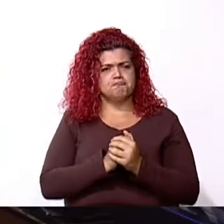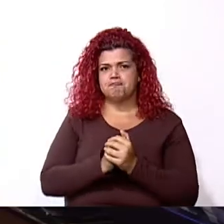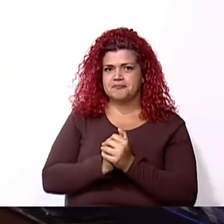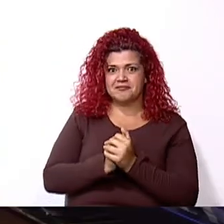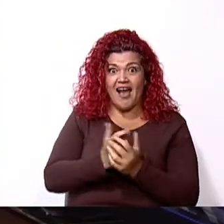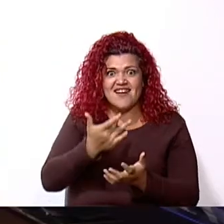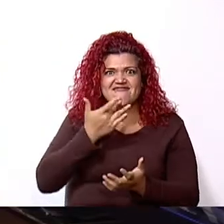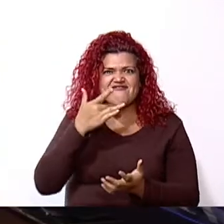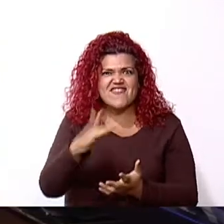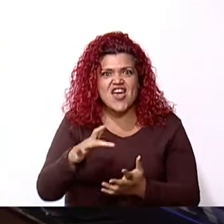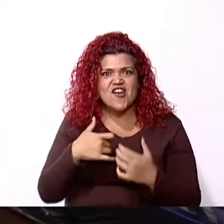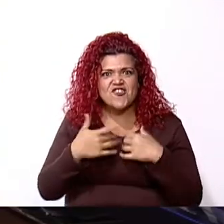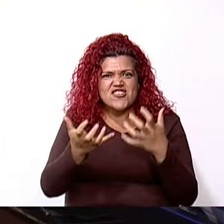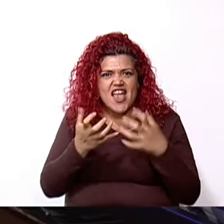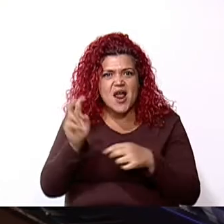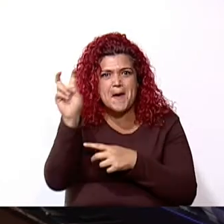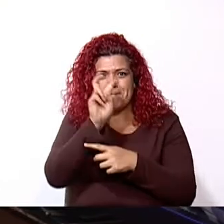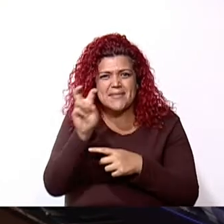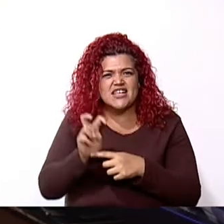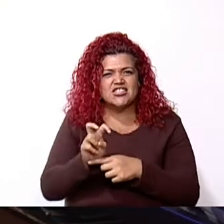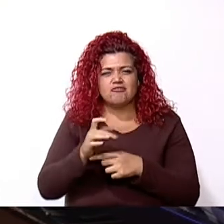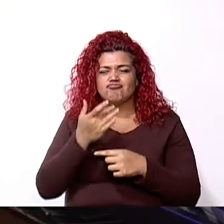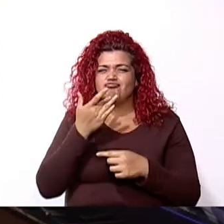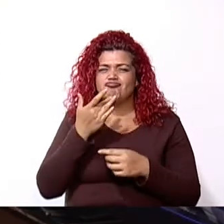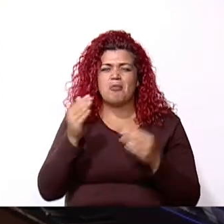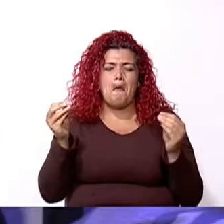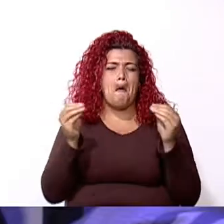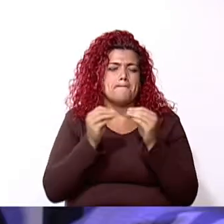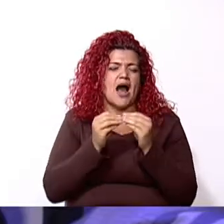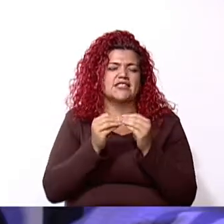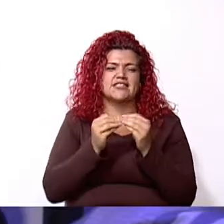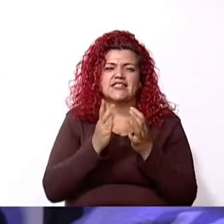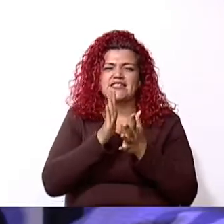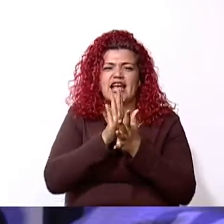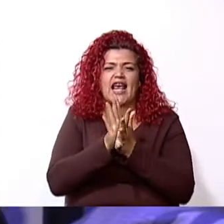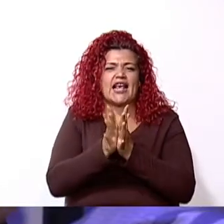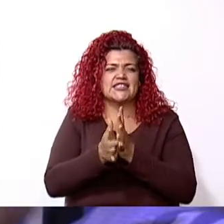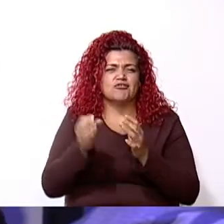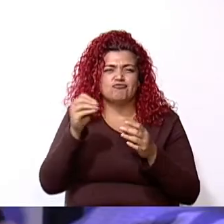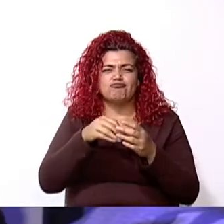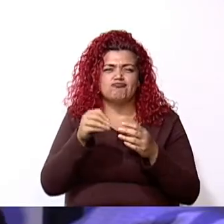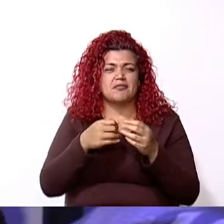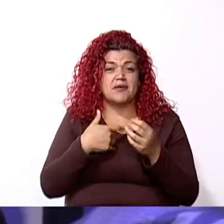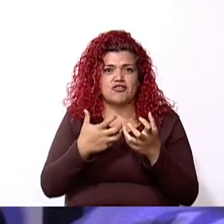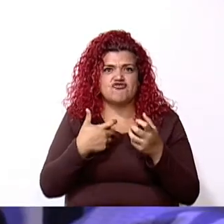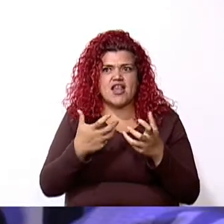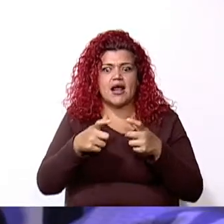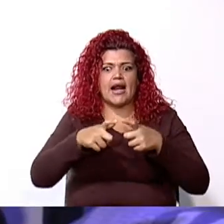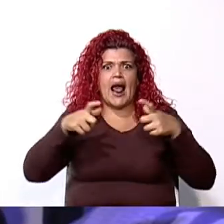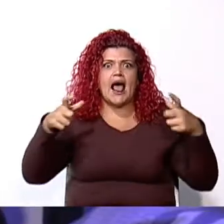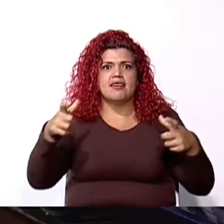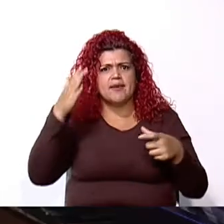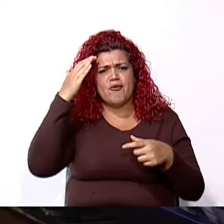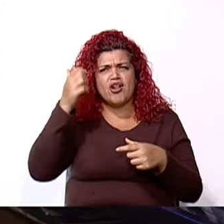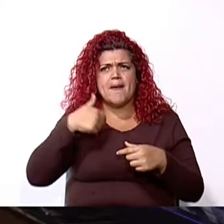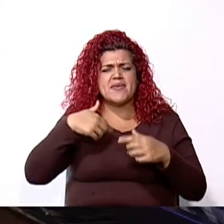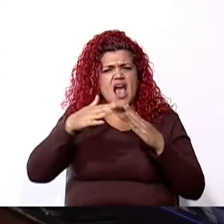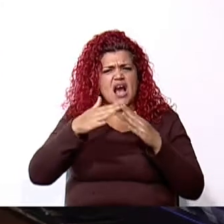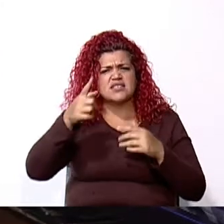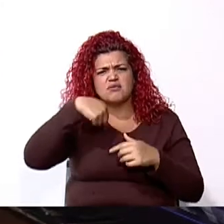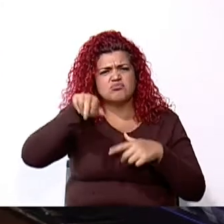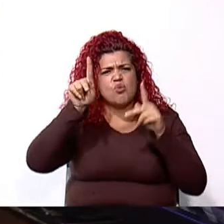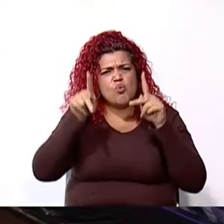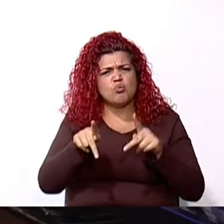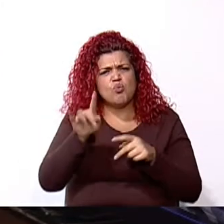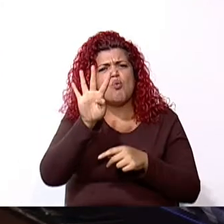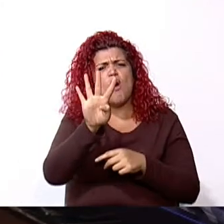Qué rico, me pedí una pizza con extra queso y viene en 30 minutos. Por dicha pedí una pizza grande, porque aquí en mi casa somos 4